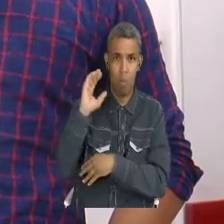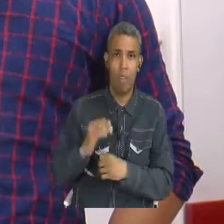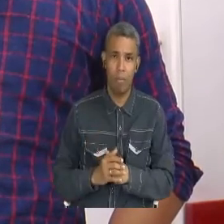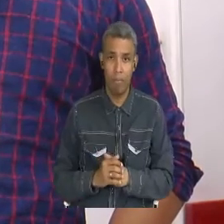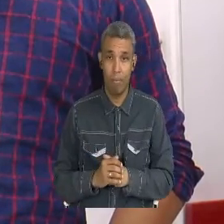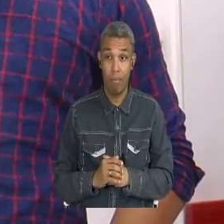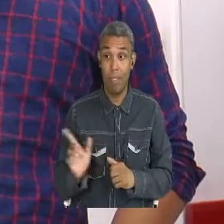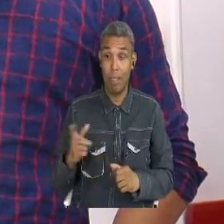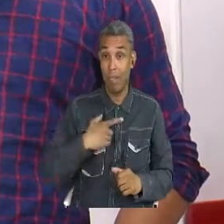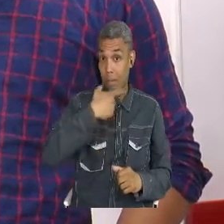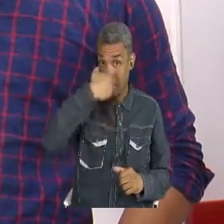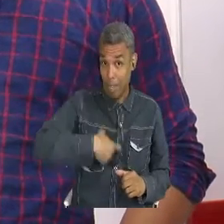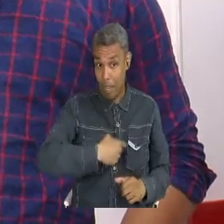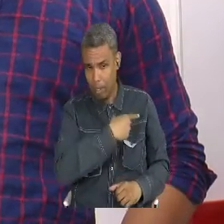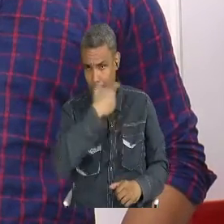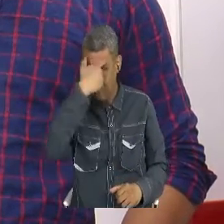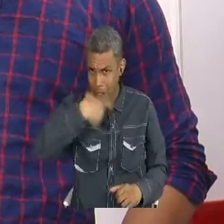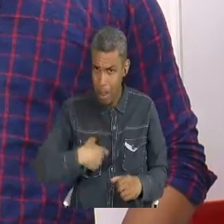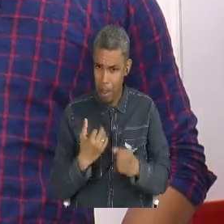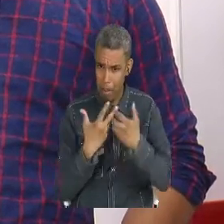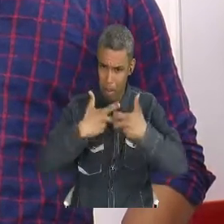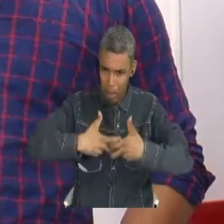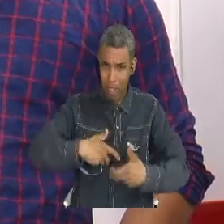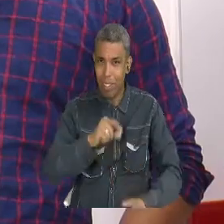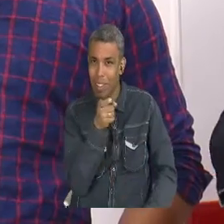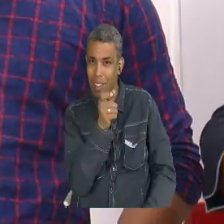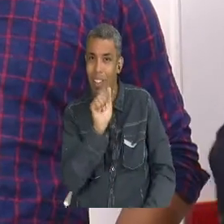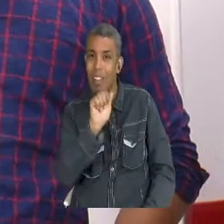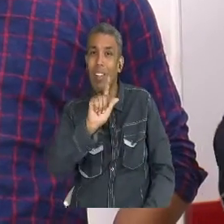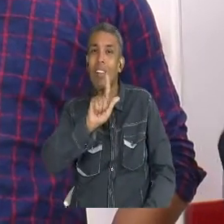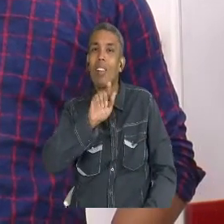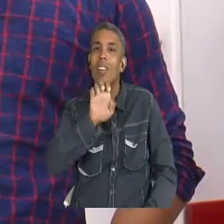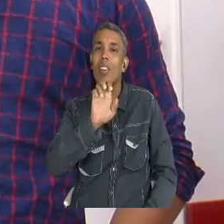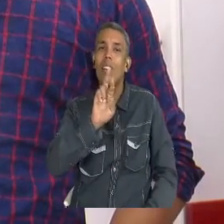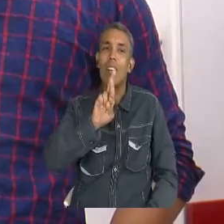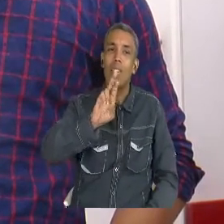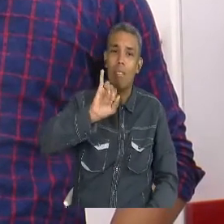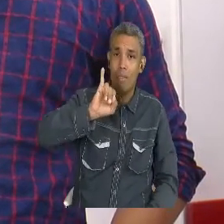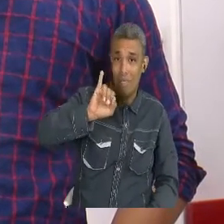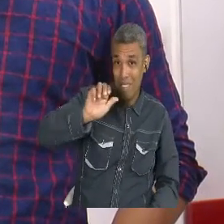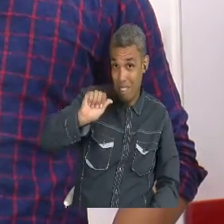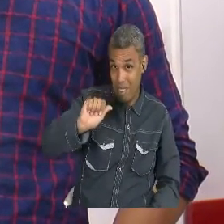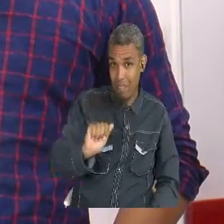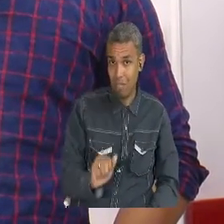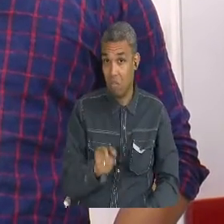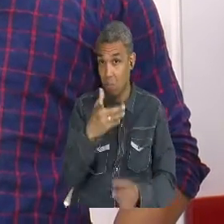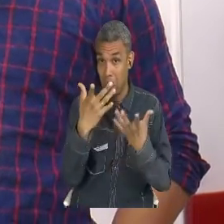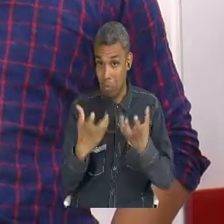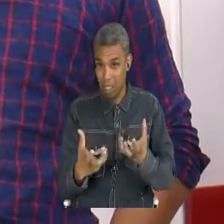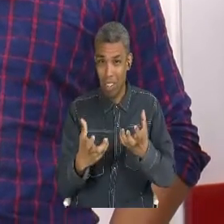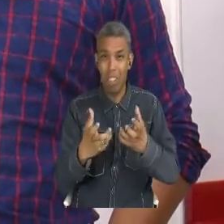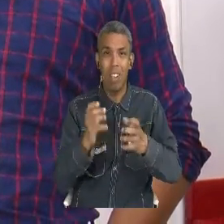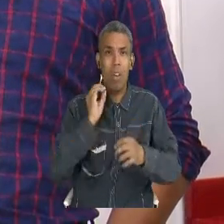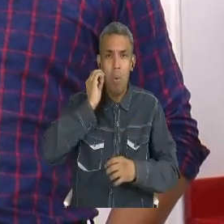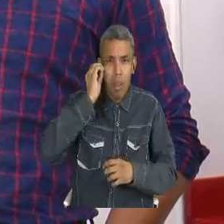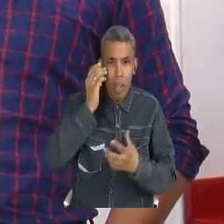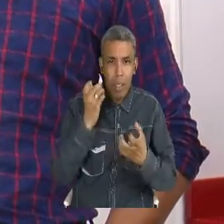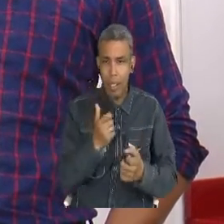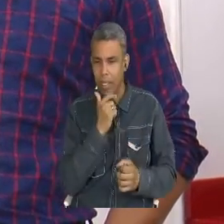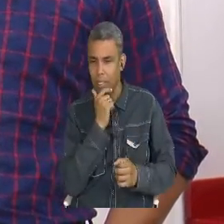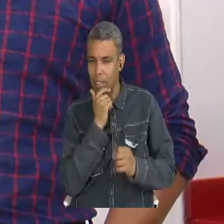con una credibilidad completa y por supuesto este querido televidente en casa, si quiere renovar en esta vacaciones su casa, sus muebles, su comedor, su juego de